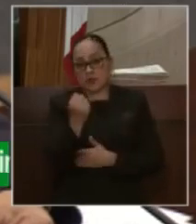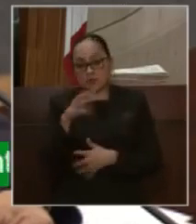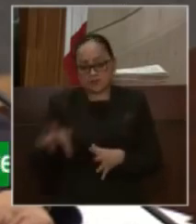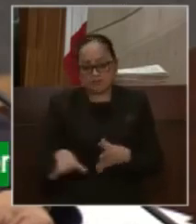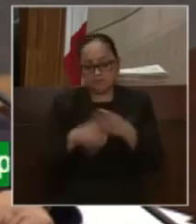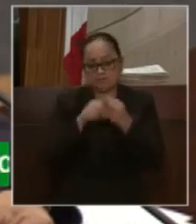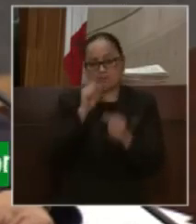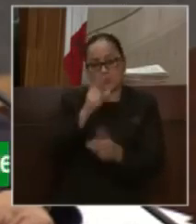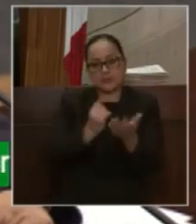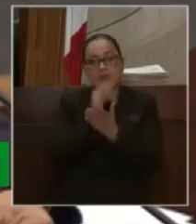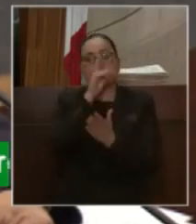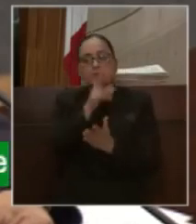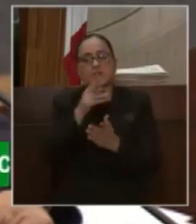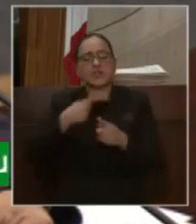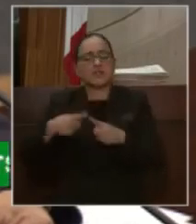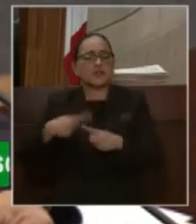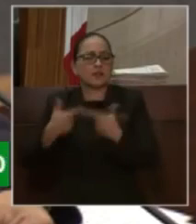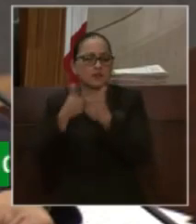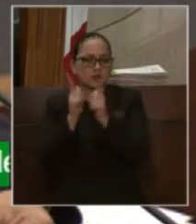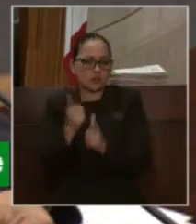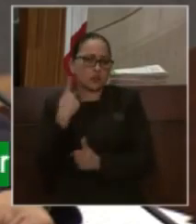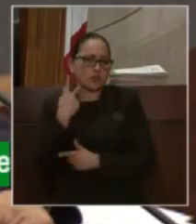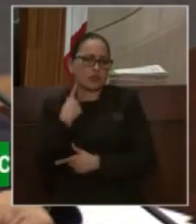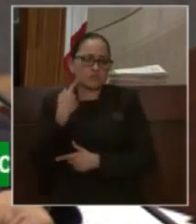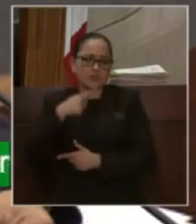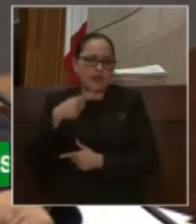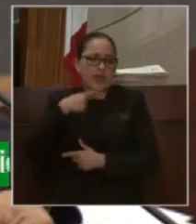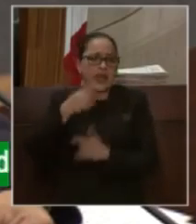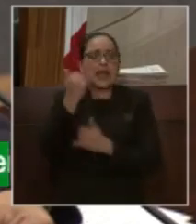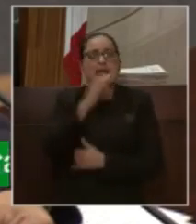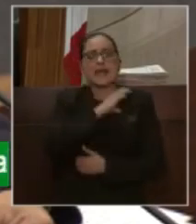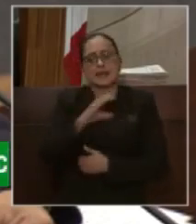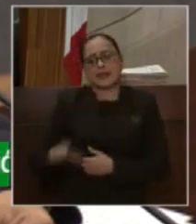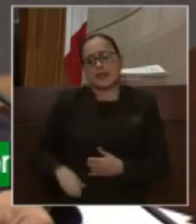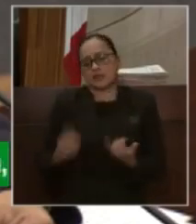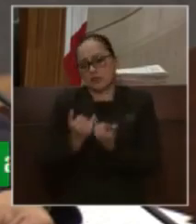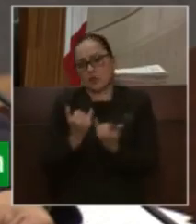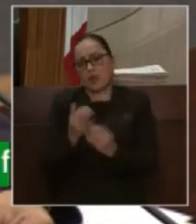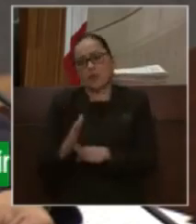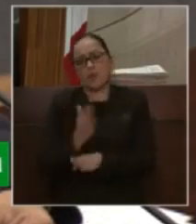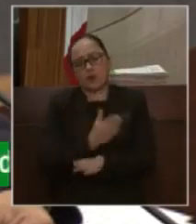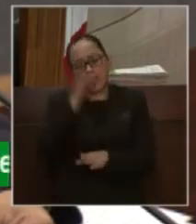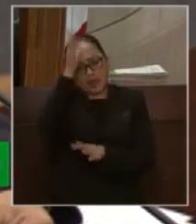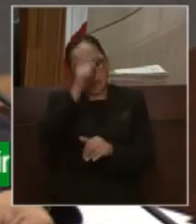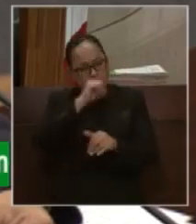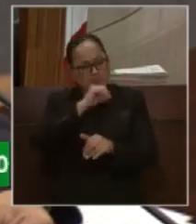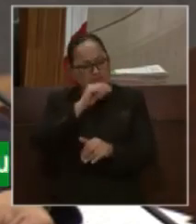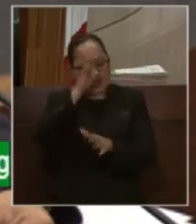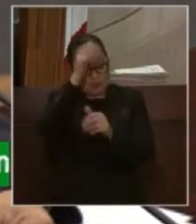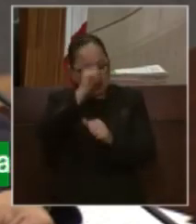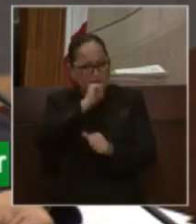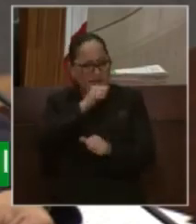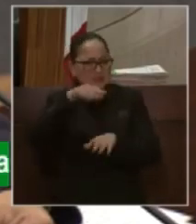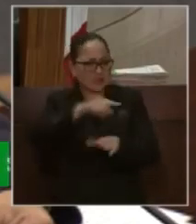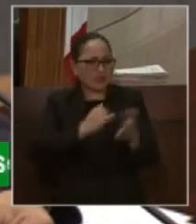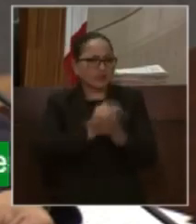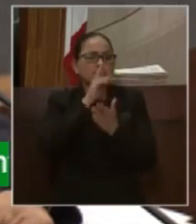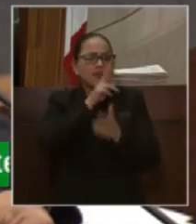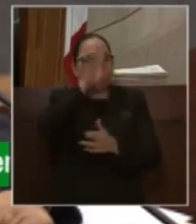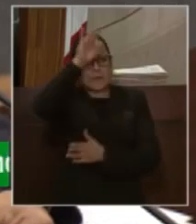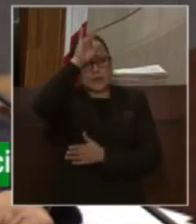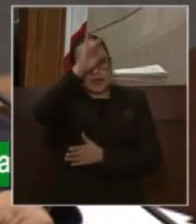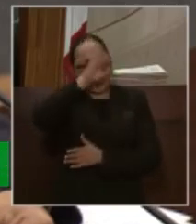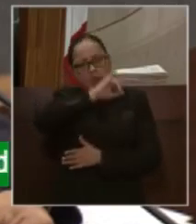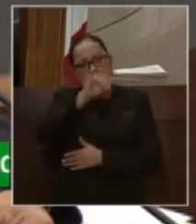se propone, interpuestos por diversos partidos políticos y candidatos, a fin de impugnar la sentencia dictada por la Sala Regional Monterrey en el Juicio